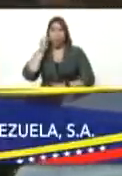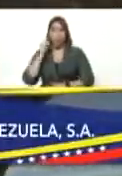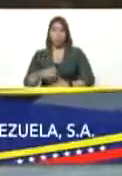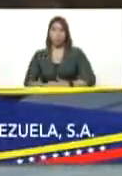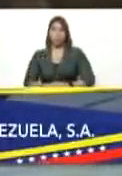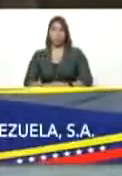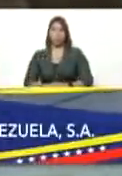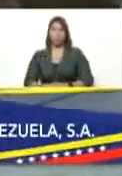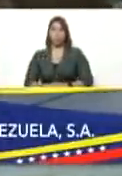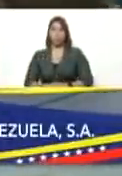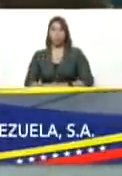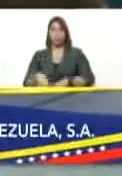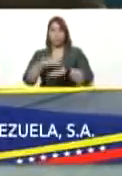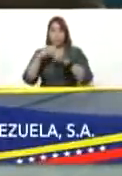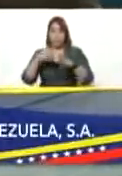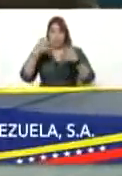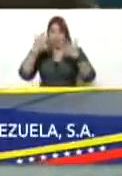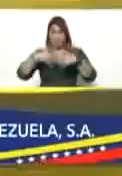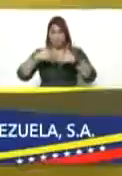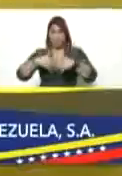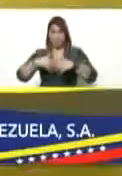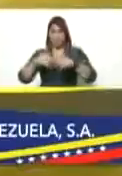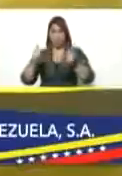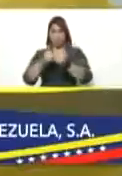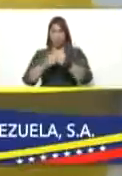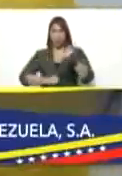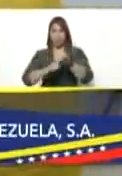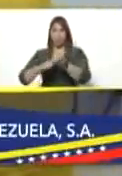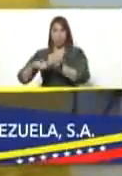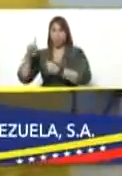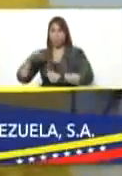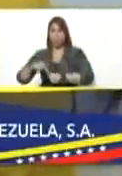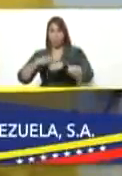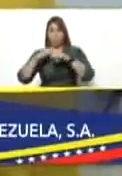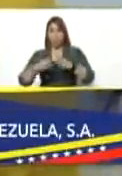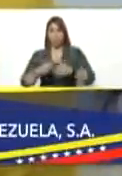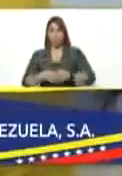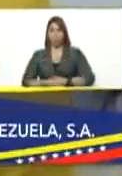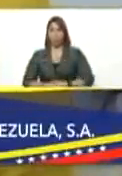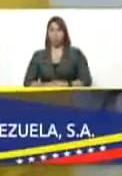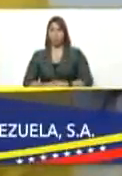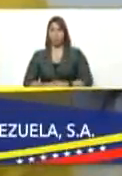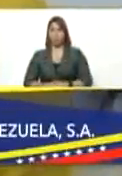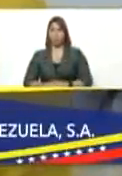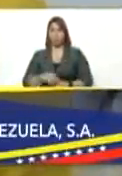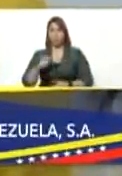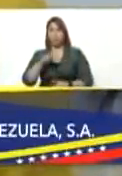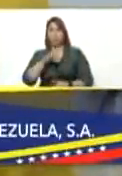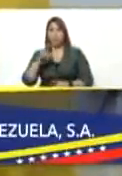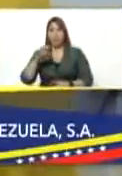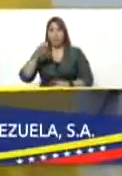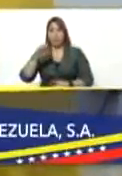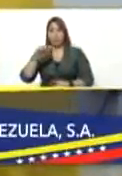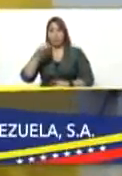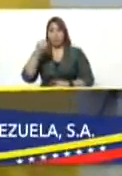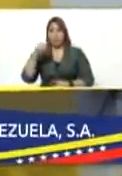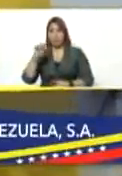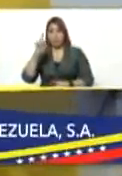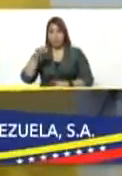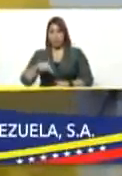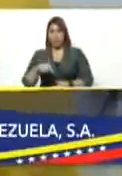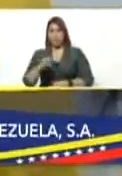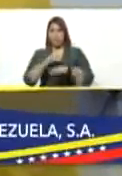y bueno, el Ministerio de Industria, con el apoyo también del ministro Arriaza, hoy con el ministro